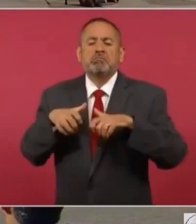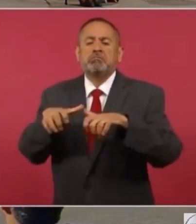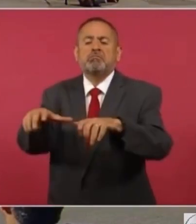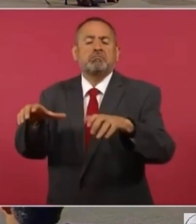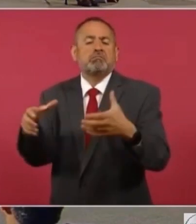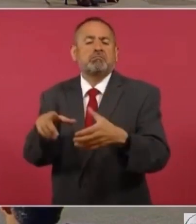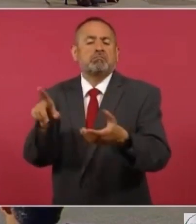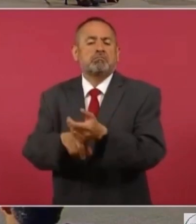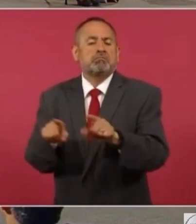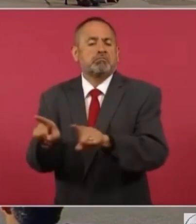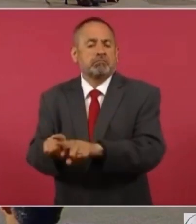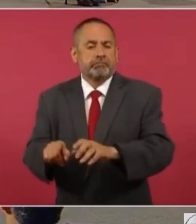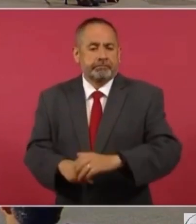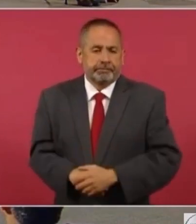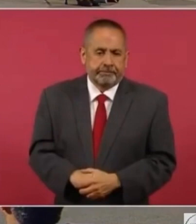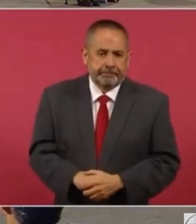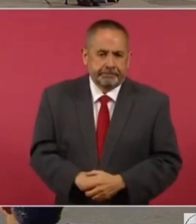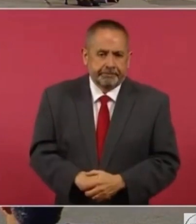Hasta aquí lo dejamos.